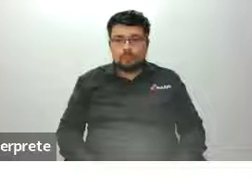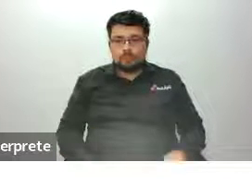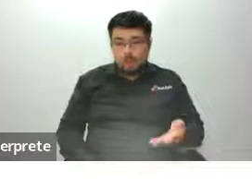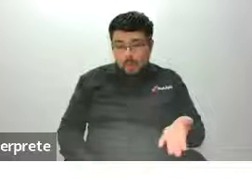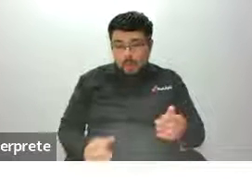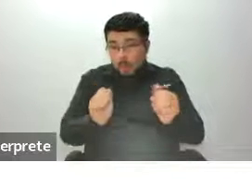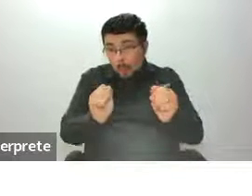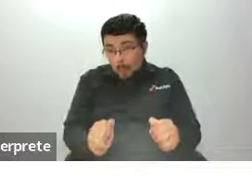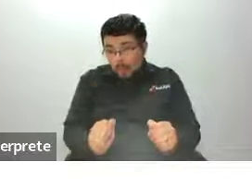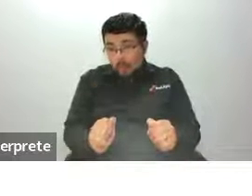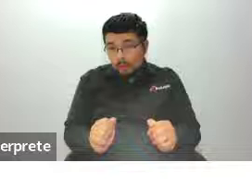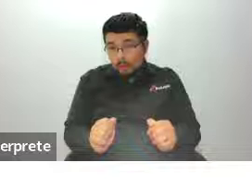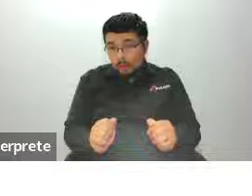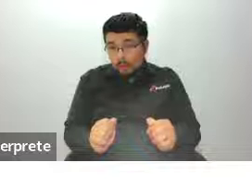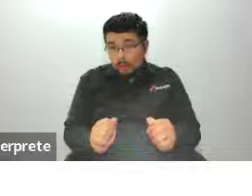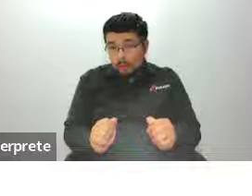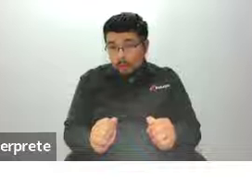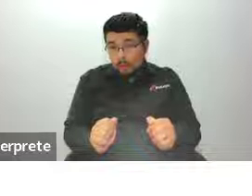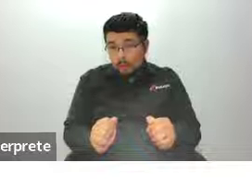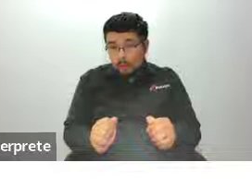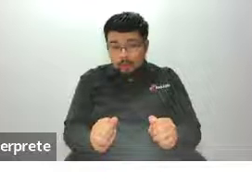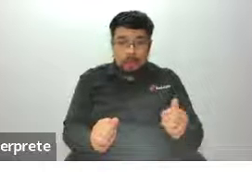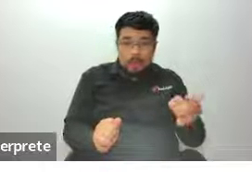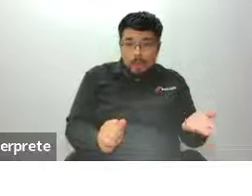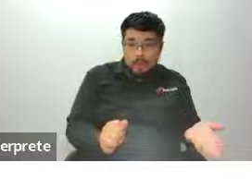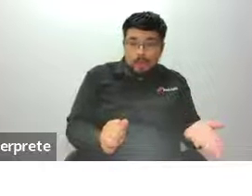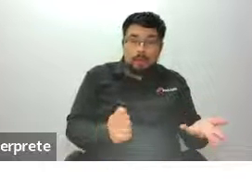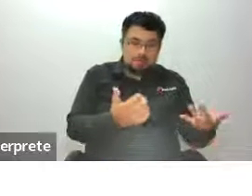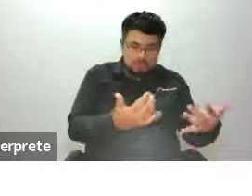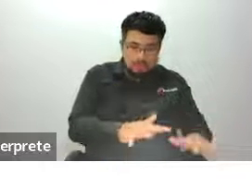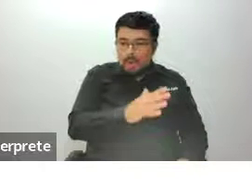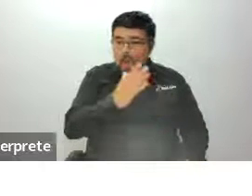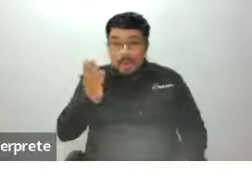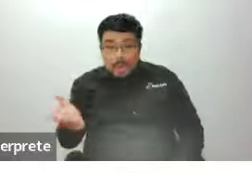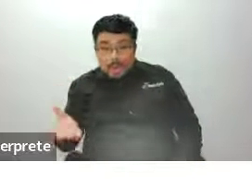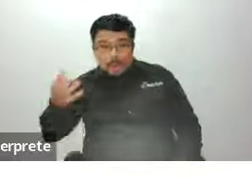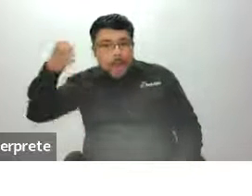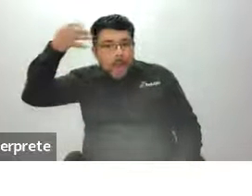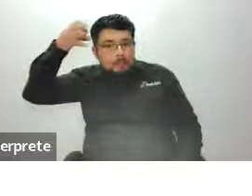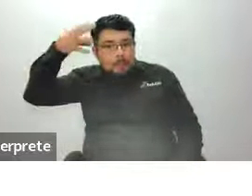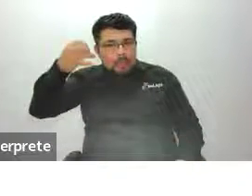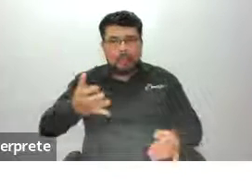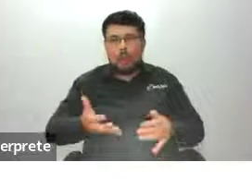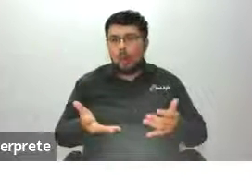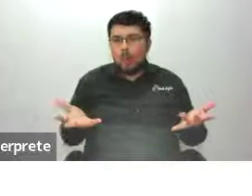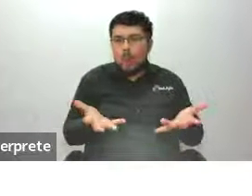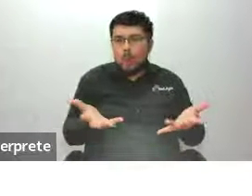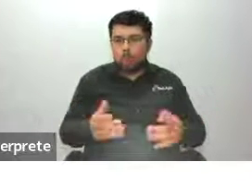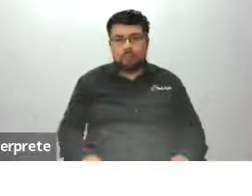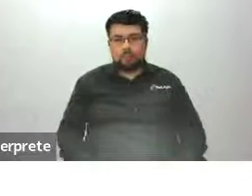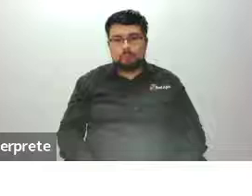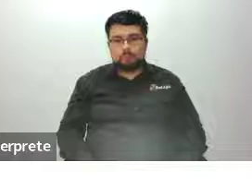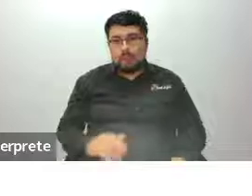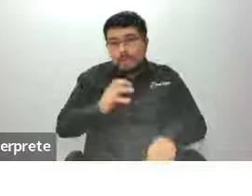adquirir entonces esta segunda modalidad solo y solo si tuvieran las posibilidades para poder